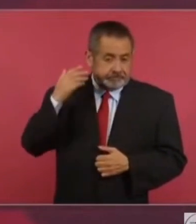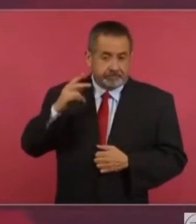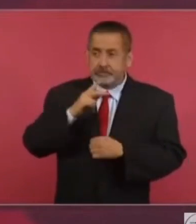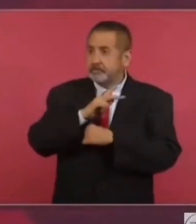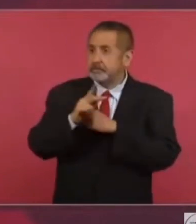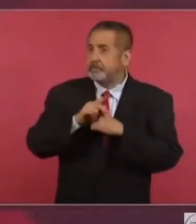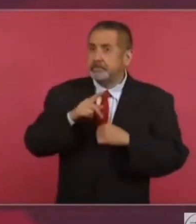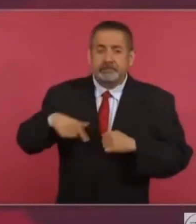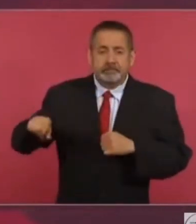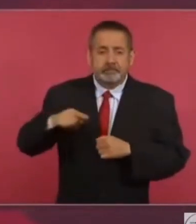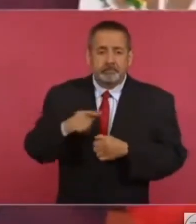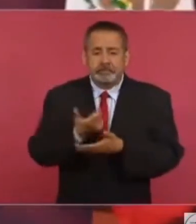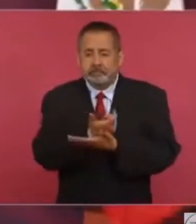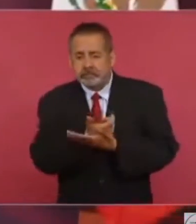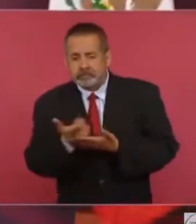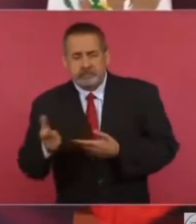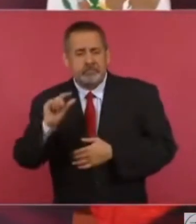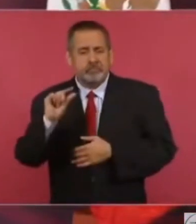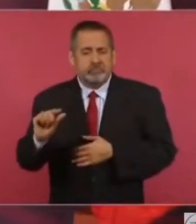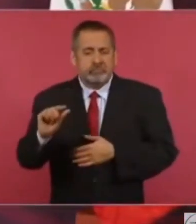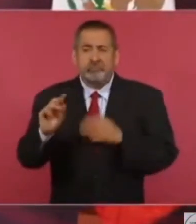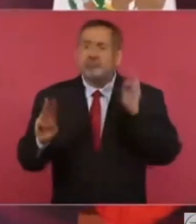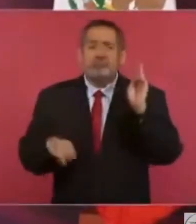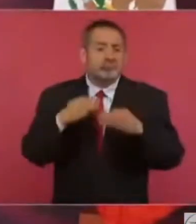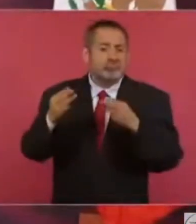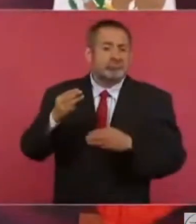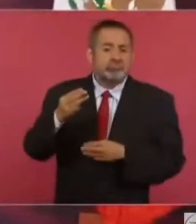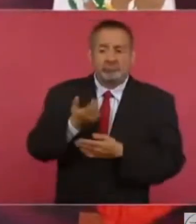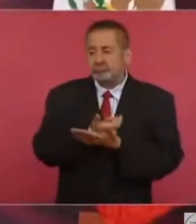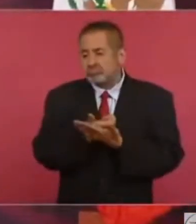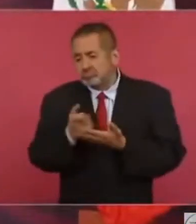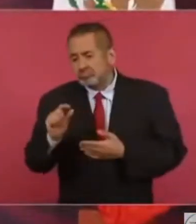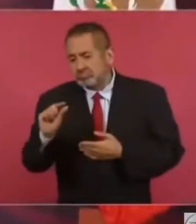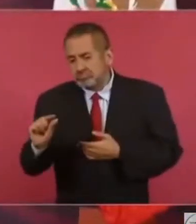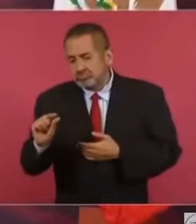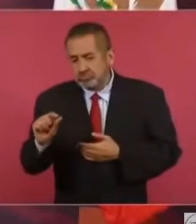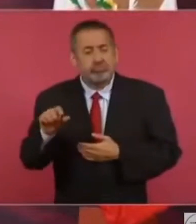con menos salarios para los trabajadores en el mundo.